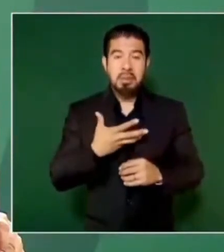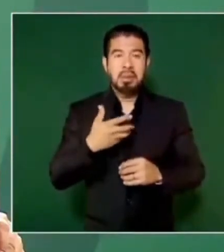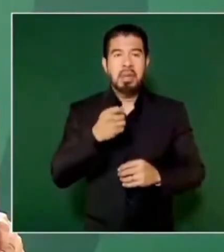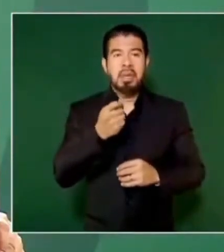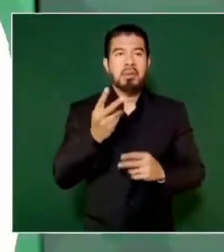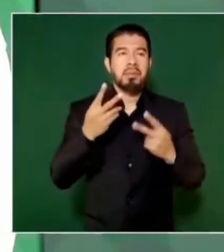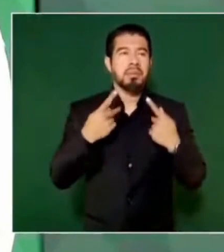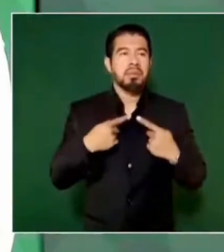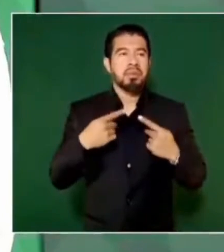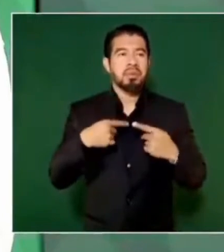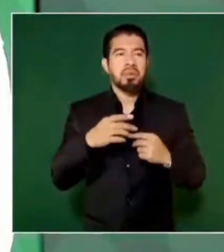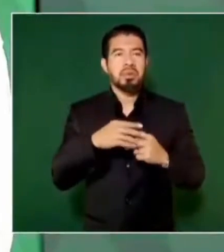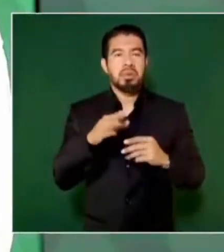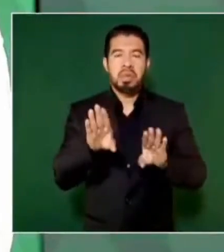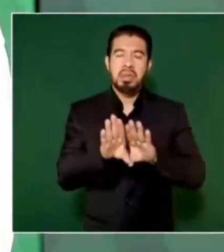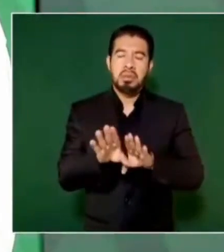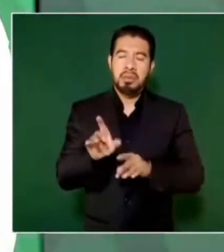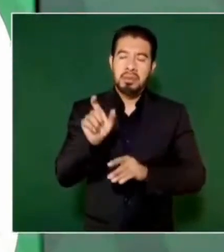imaginarios,